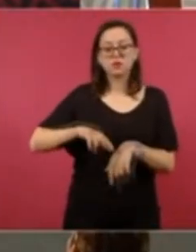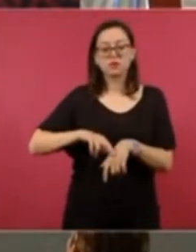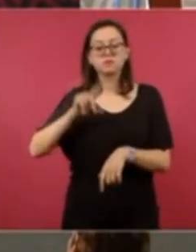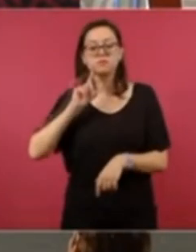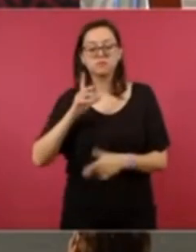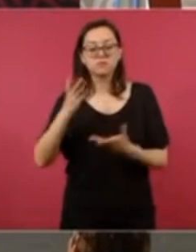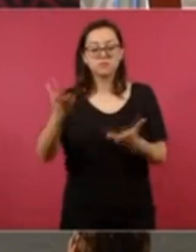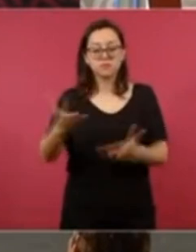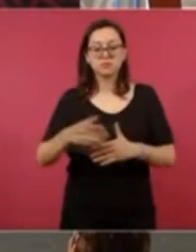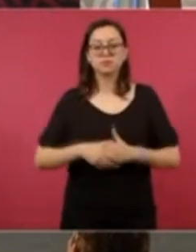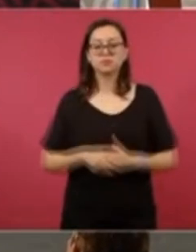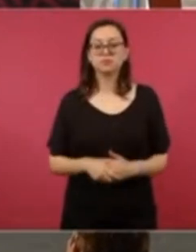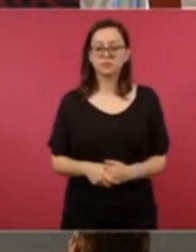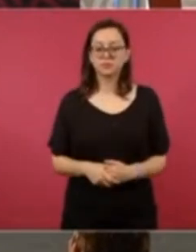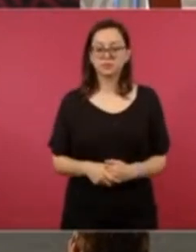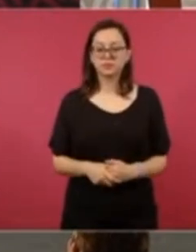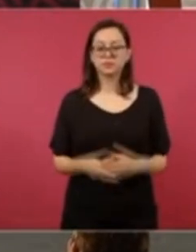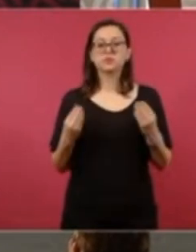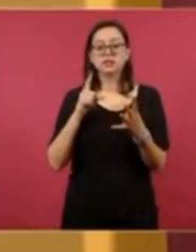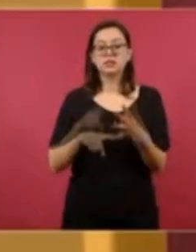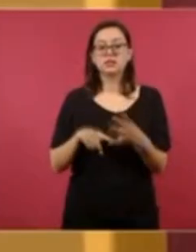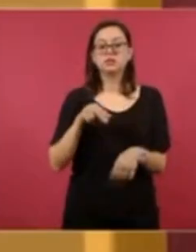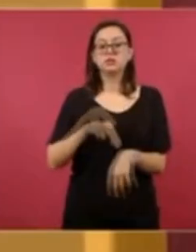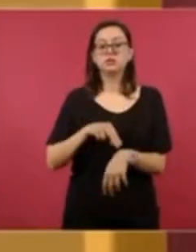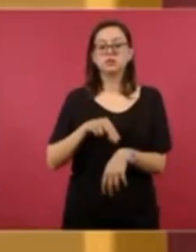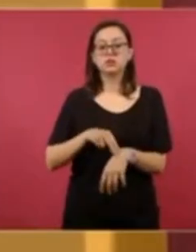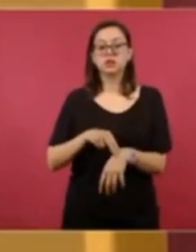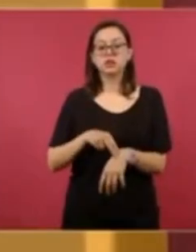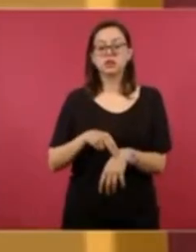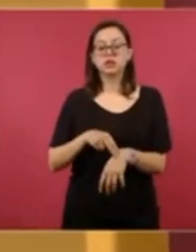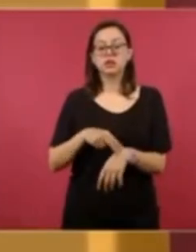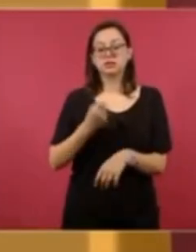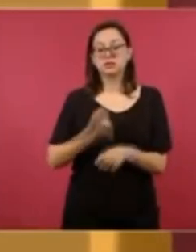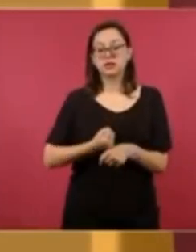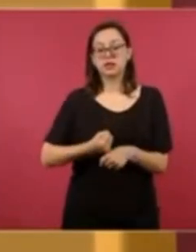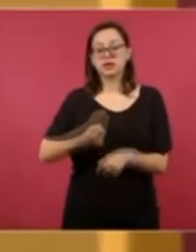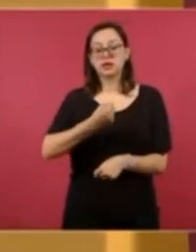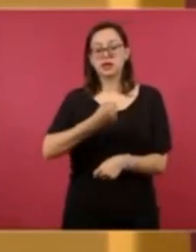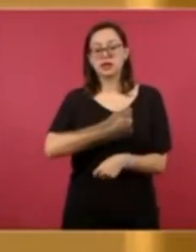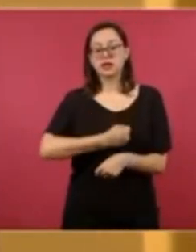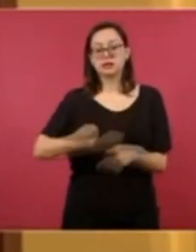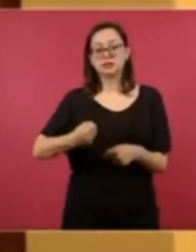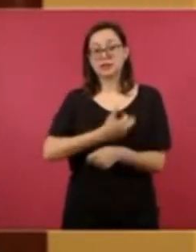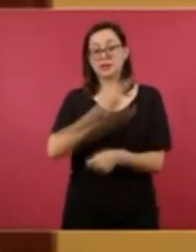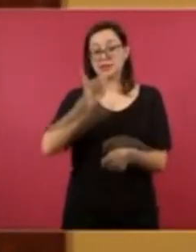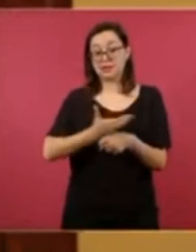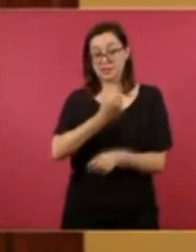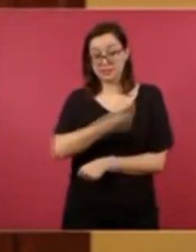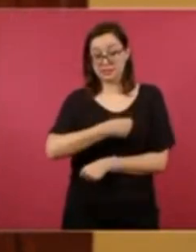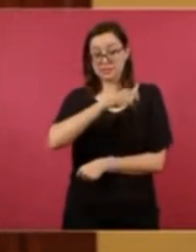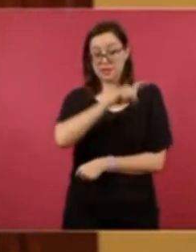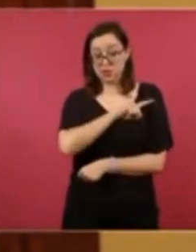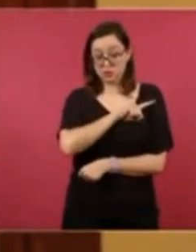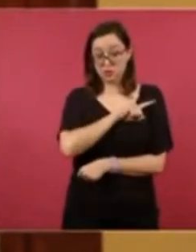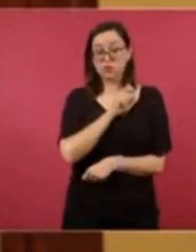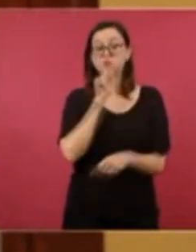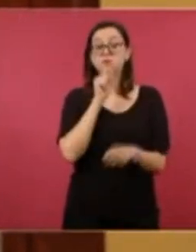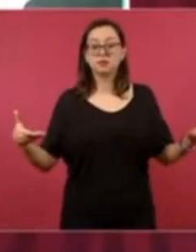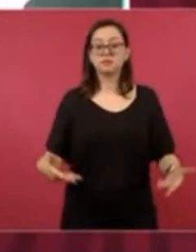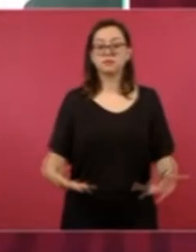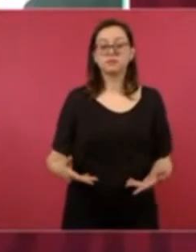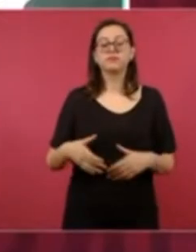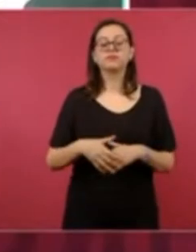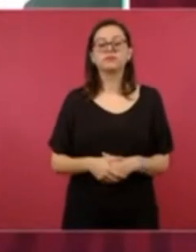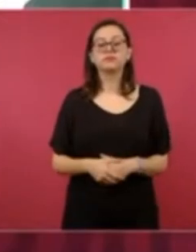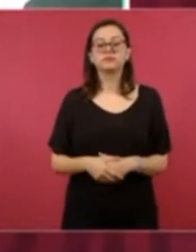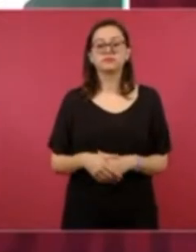Obrador, el director del Instituto Mexicano del Seguro Social, Zoé Robledo, se dio la palabra a la jefa del Ejecutivo Estatal, donde agradeció el